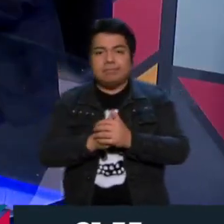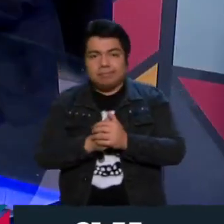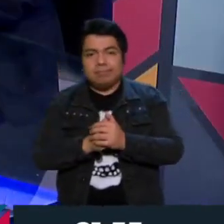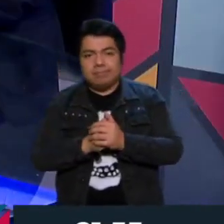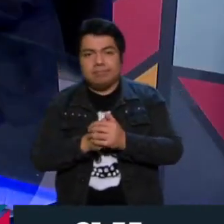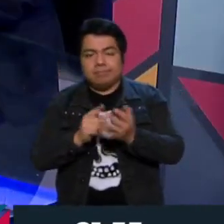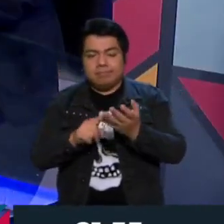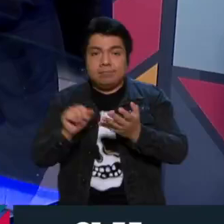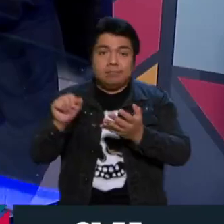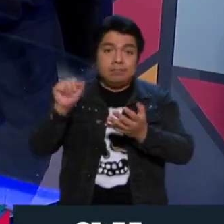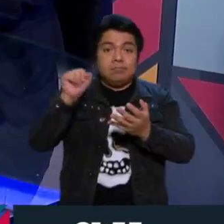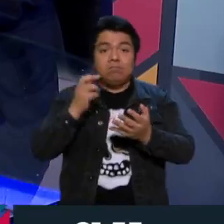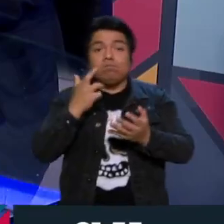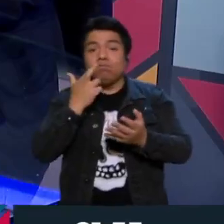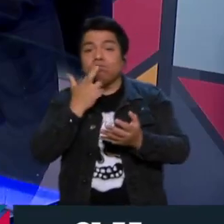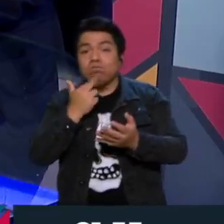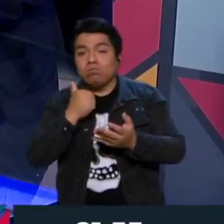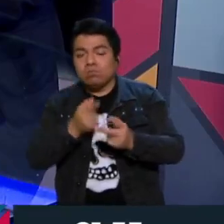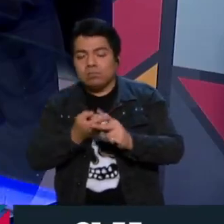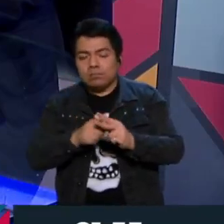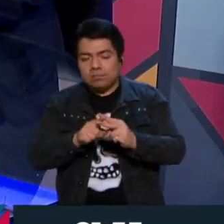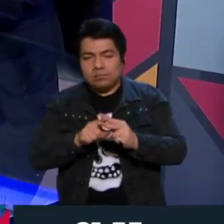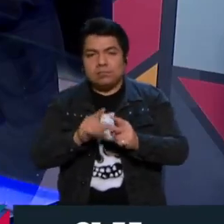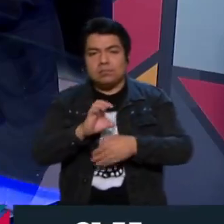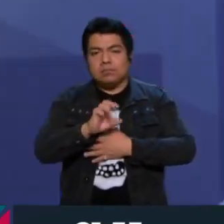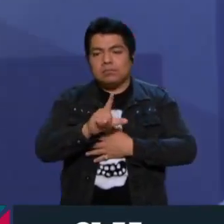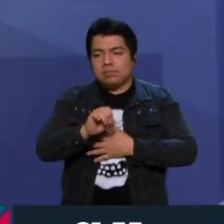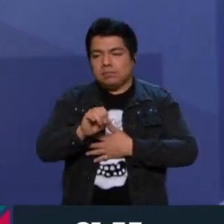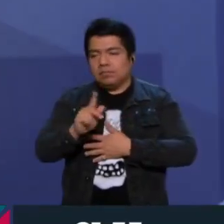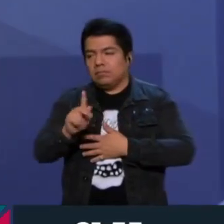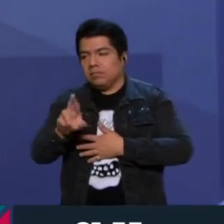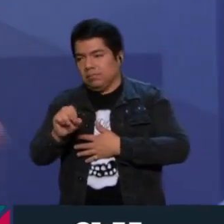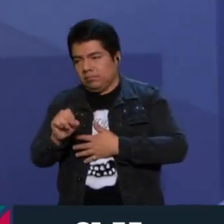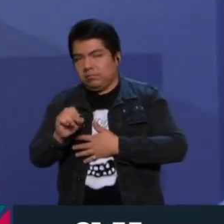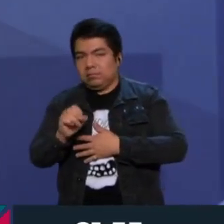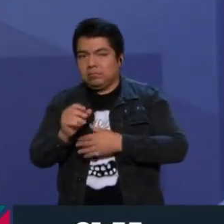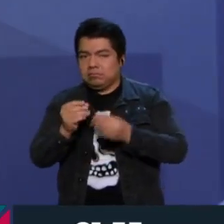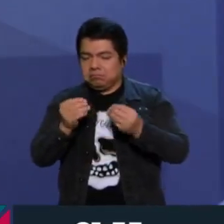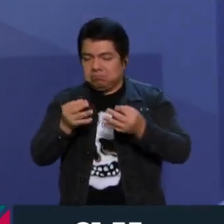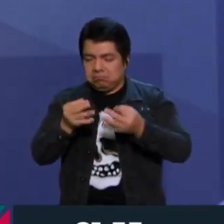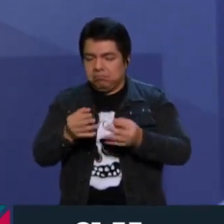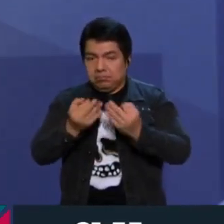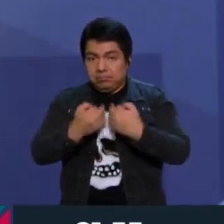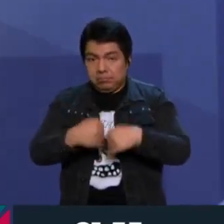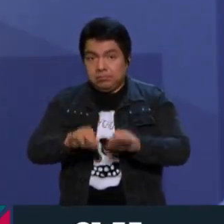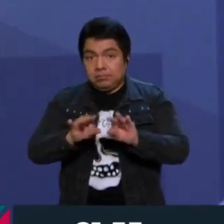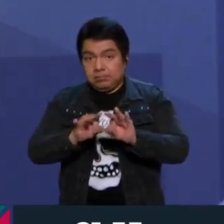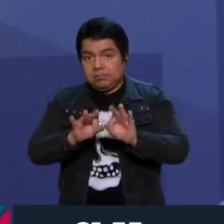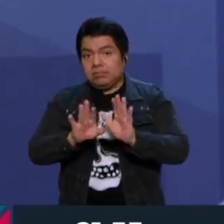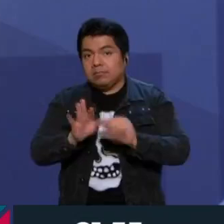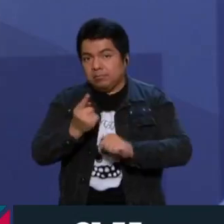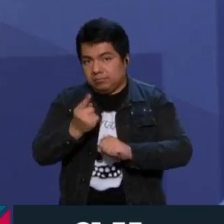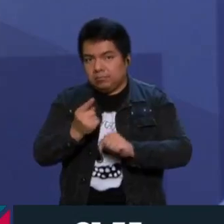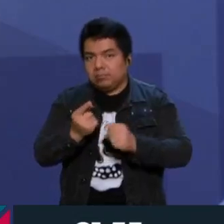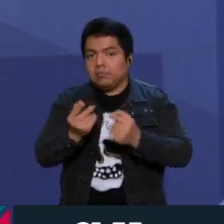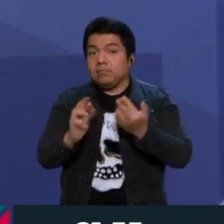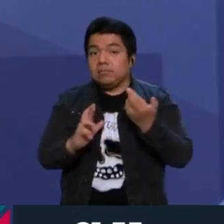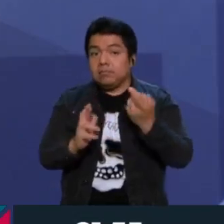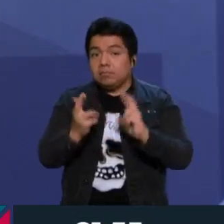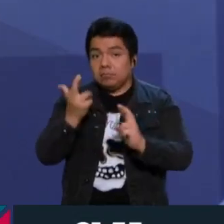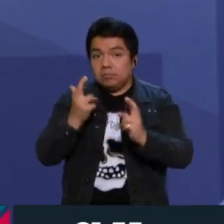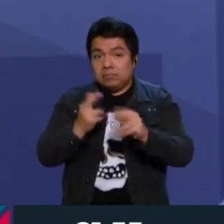los sindicatos rojos que surgen, Carrillo Puerto, que ahora ha tomado muchísima relevancia, pero que por ejemplo nos habla de cómo la revolución